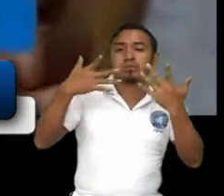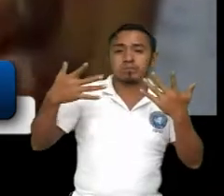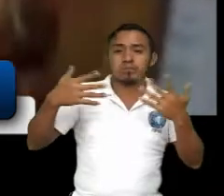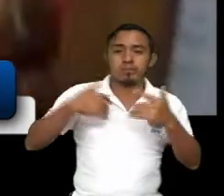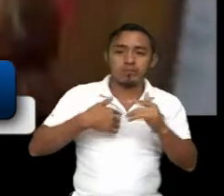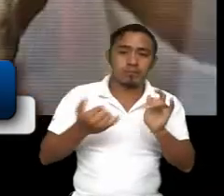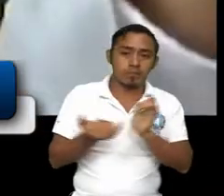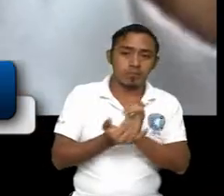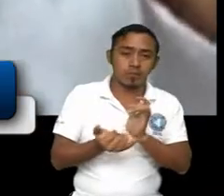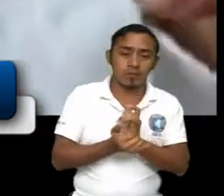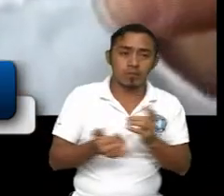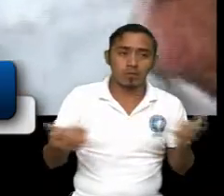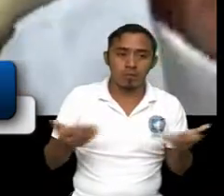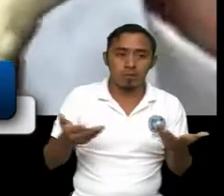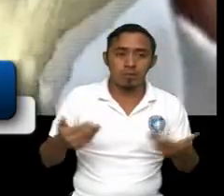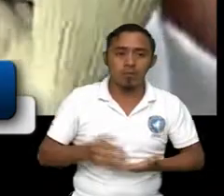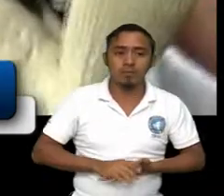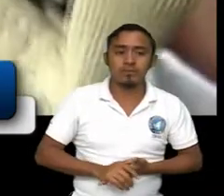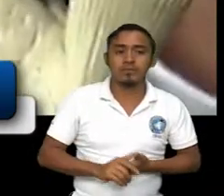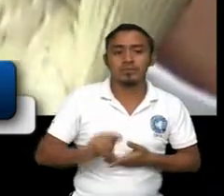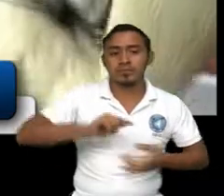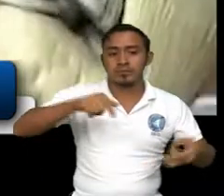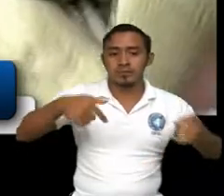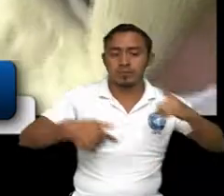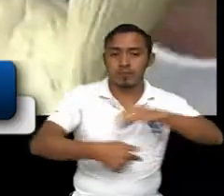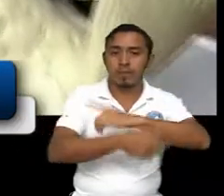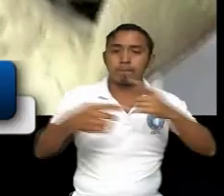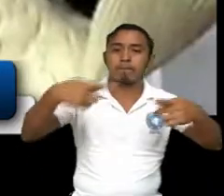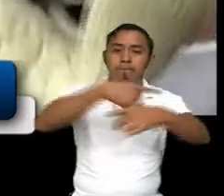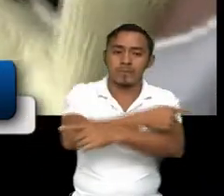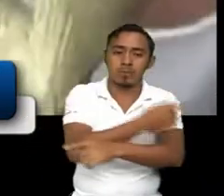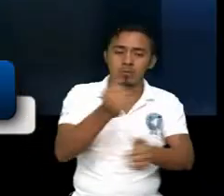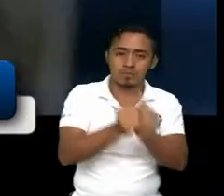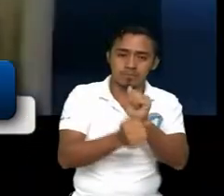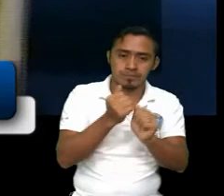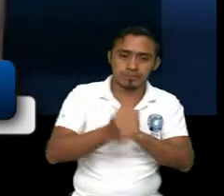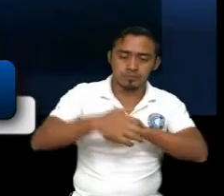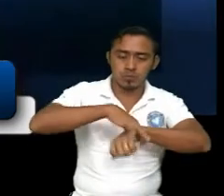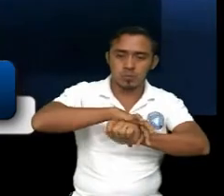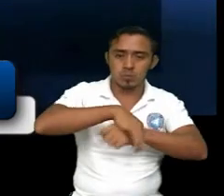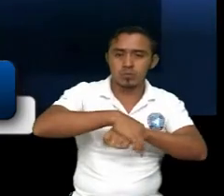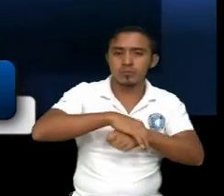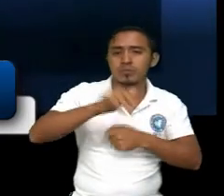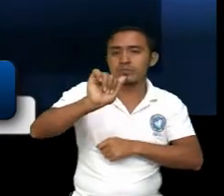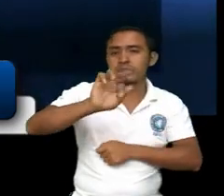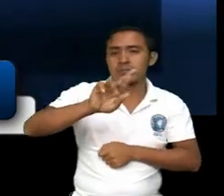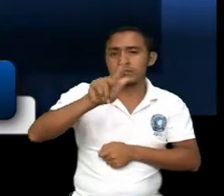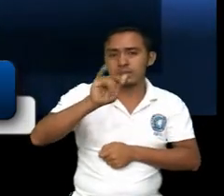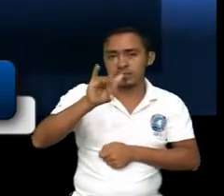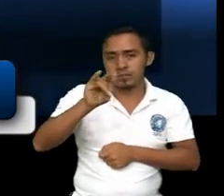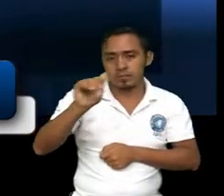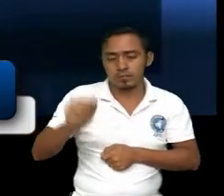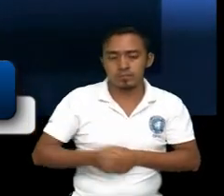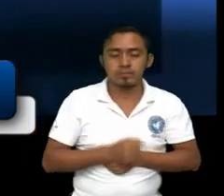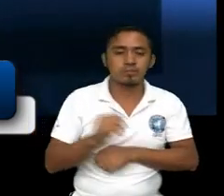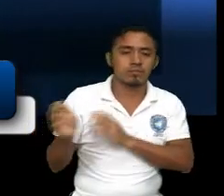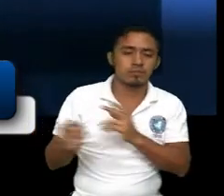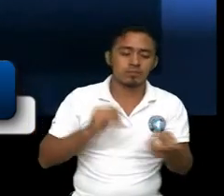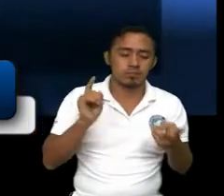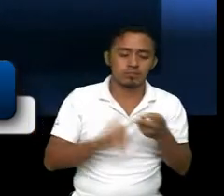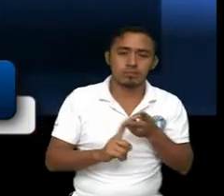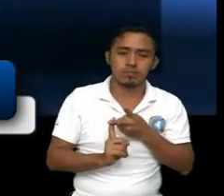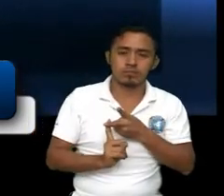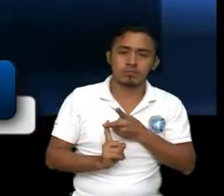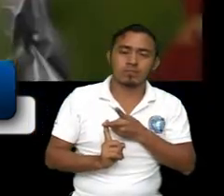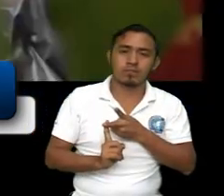también hace que altere más o evoluciones más a la enfermedad 2 el